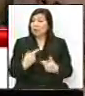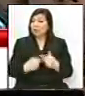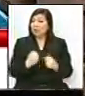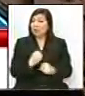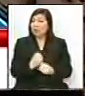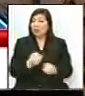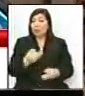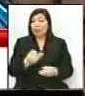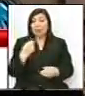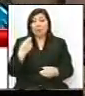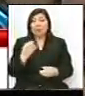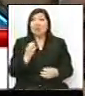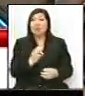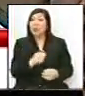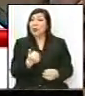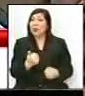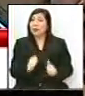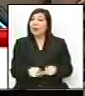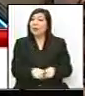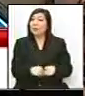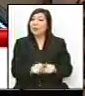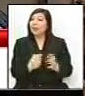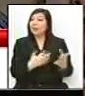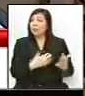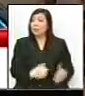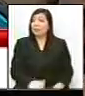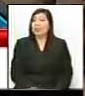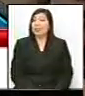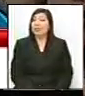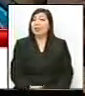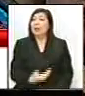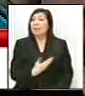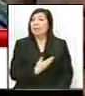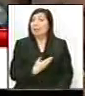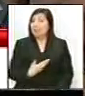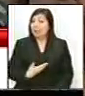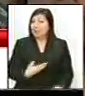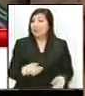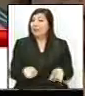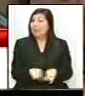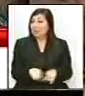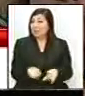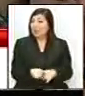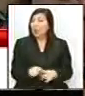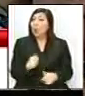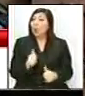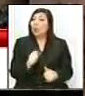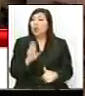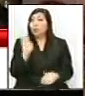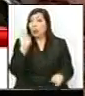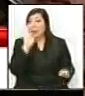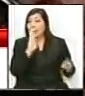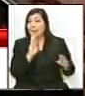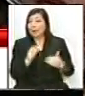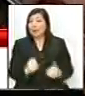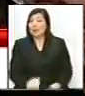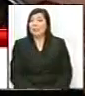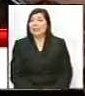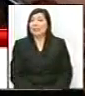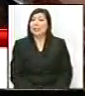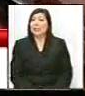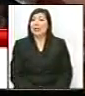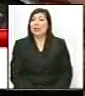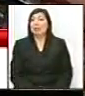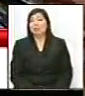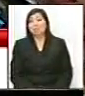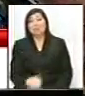de justicia y políticos, sino otras reformas que están pendientes. El presidente también me expresó cuál era su preocupación en ese sentido,